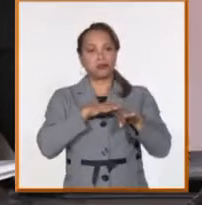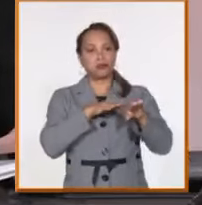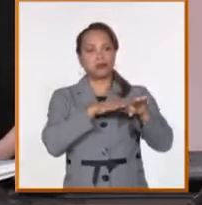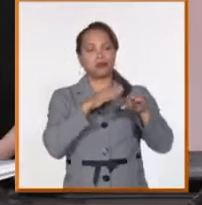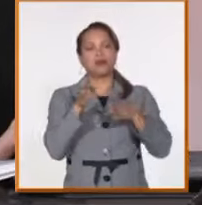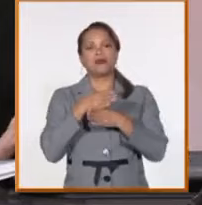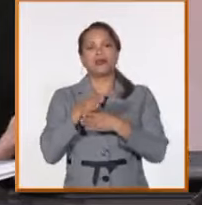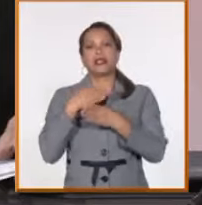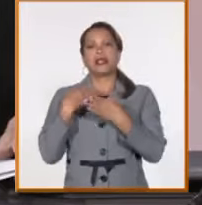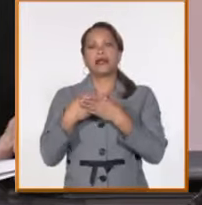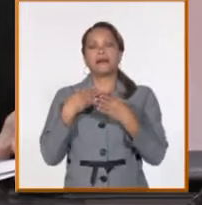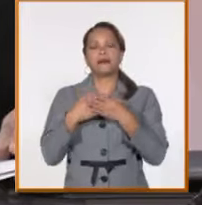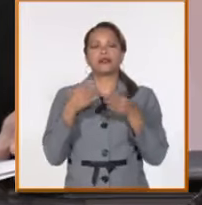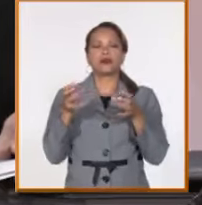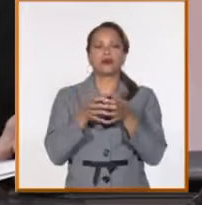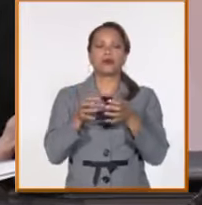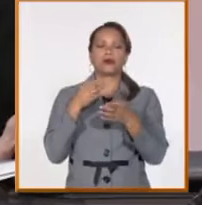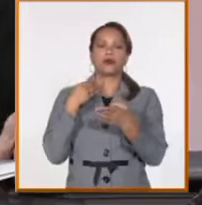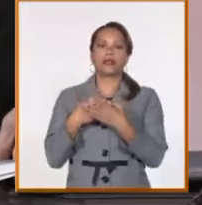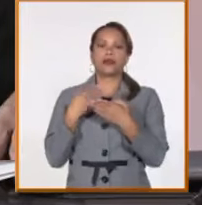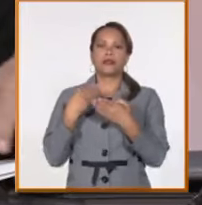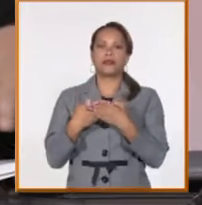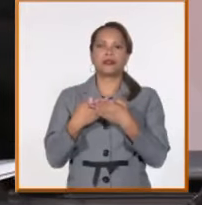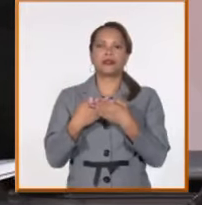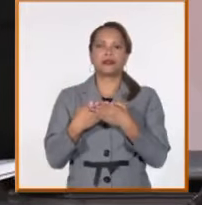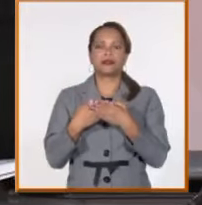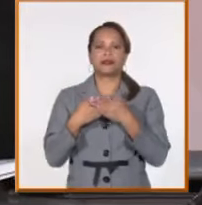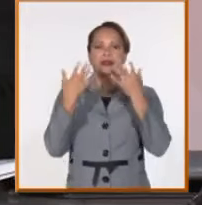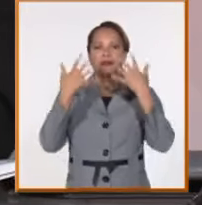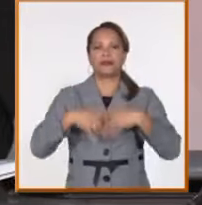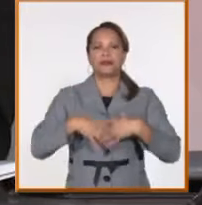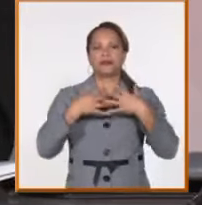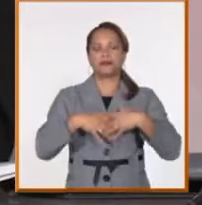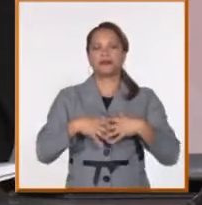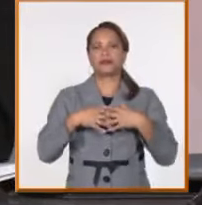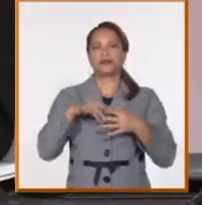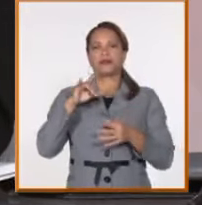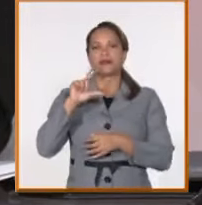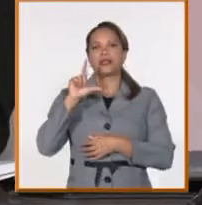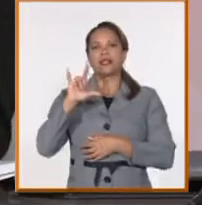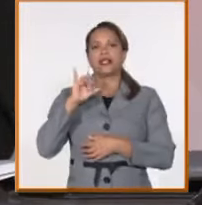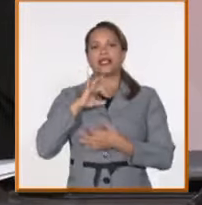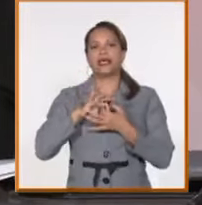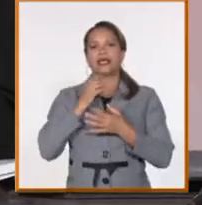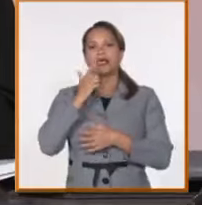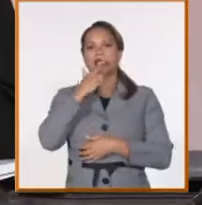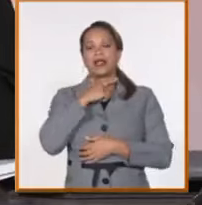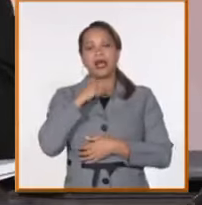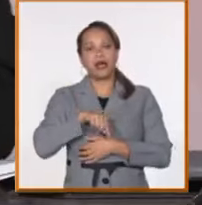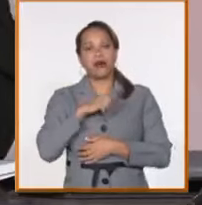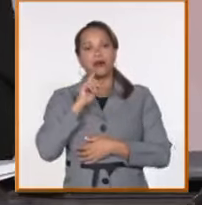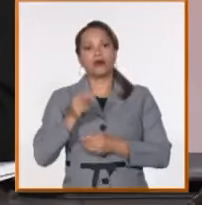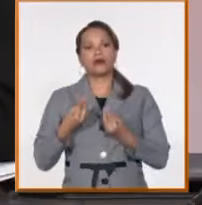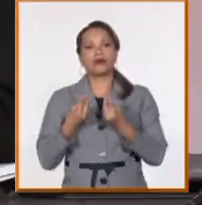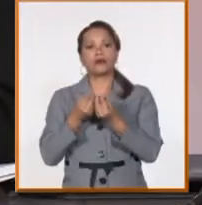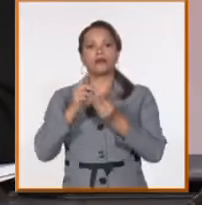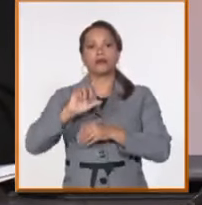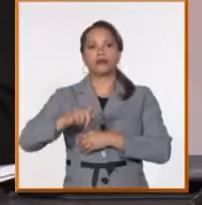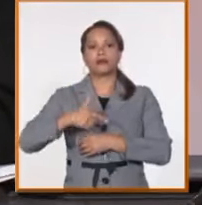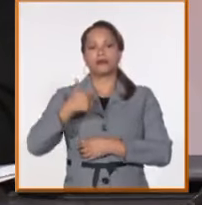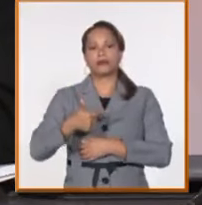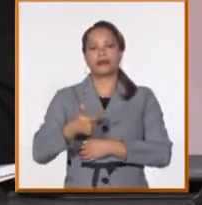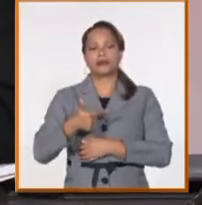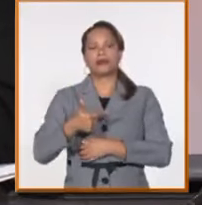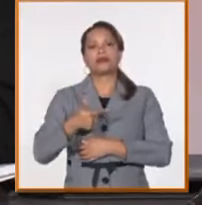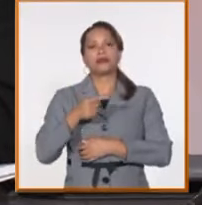entidades del grupo empresarial de la industria ligera como decíamos está con nosotros también la vicepresidenta primera de este grupo empresarial la compañera sangel